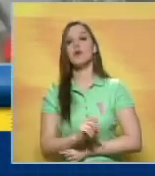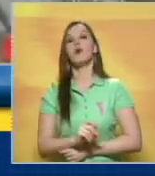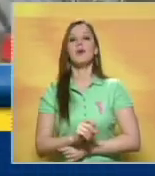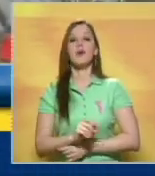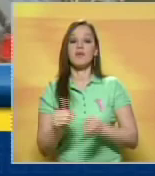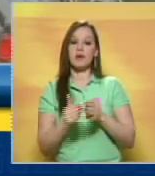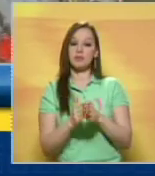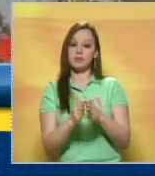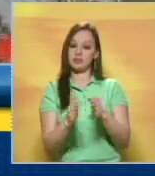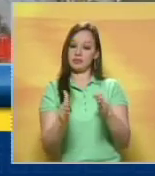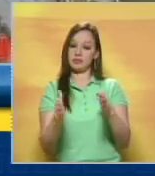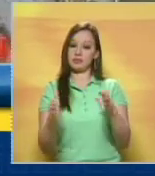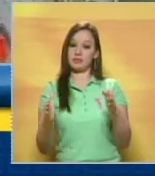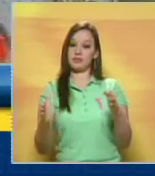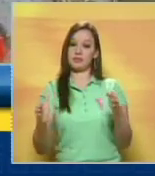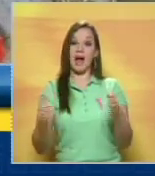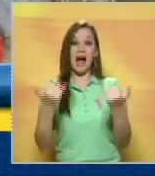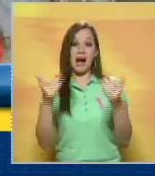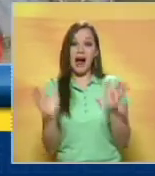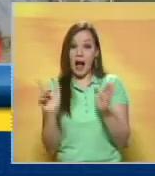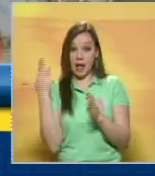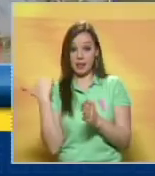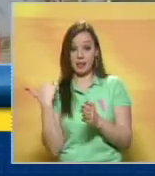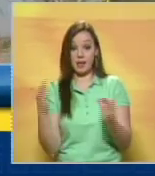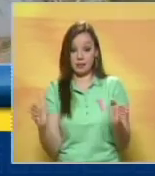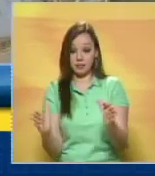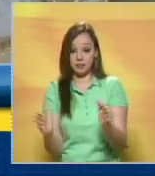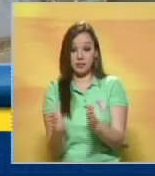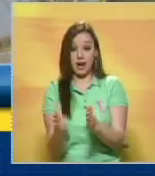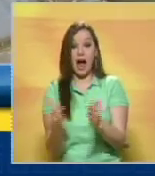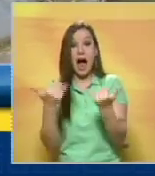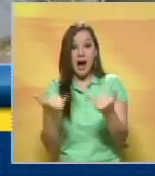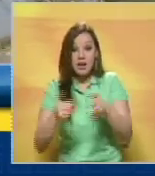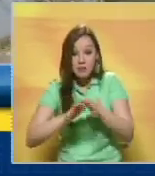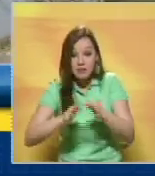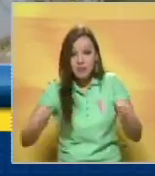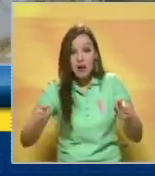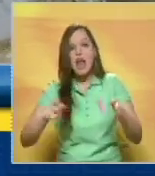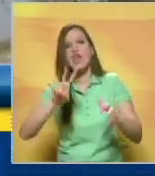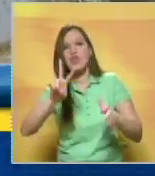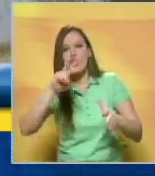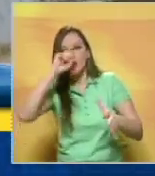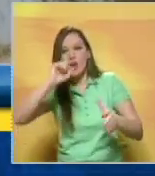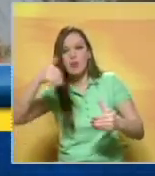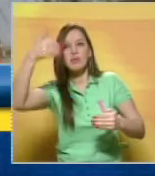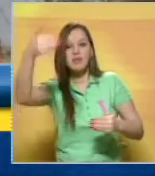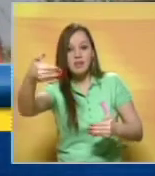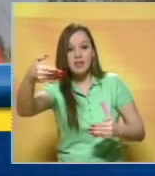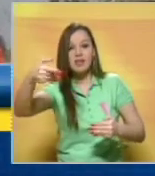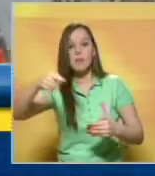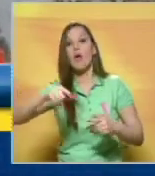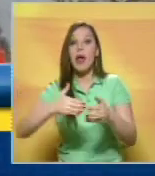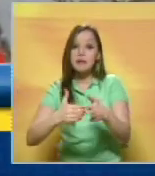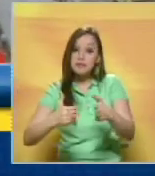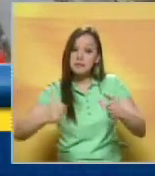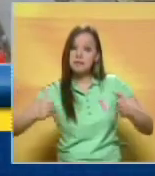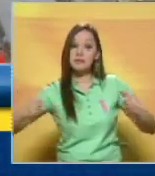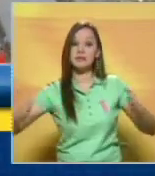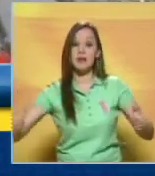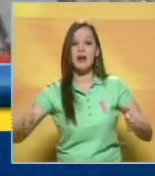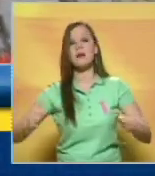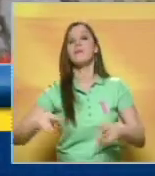una ampliación del Canal de Panamá que debe estar operativa ya en 2 años. Durante todo el día se van a dar diferentes actividades